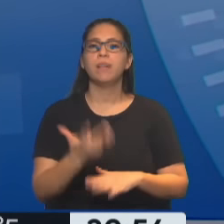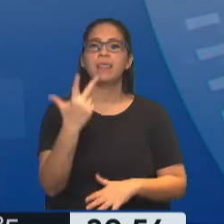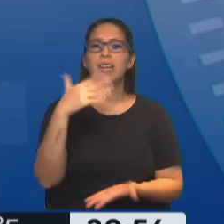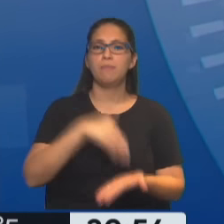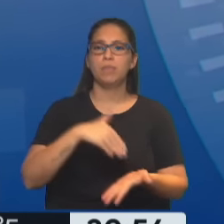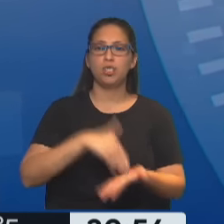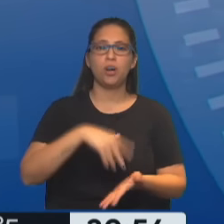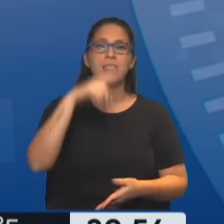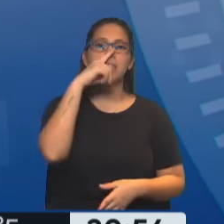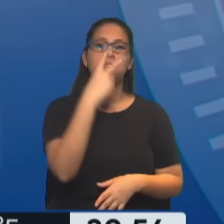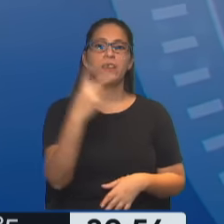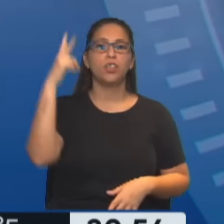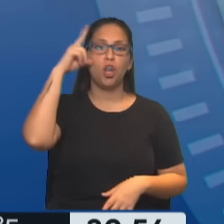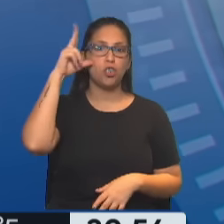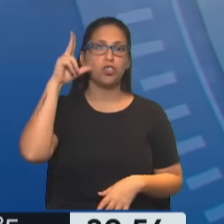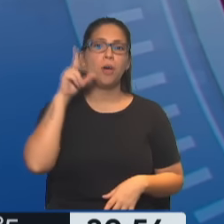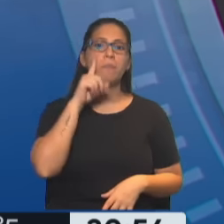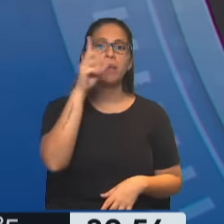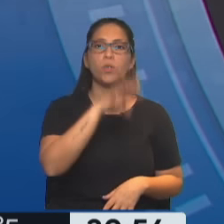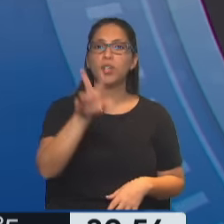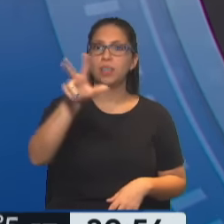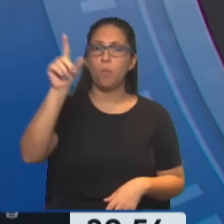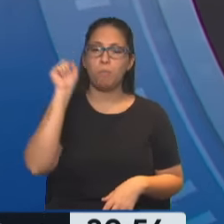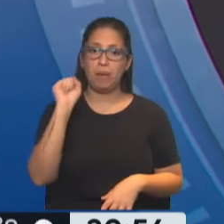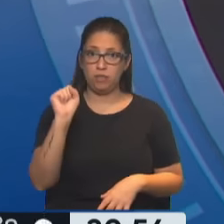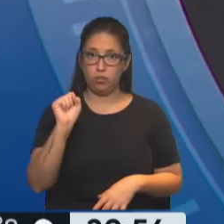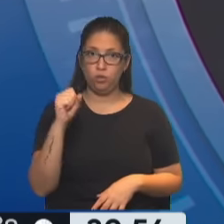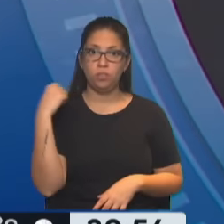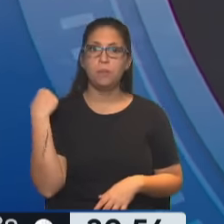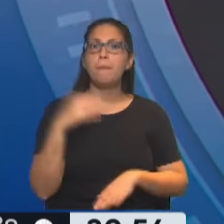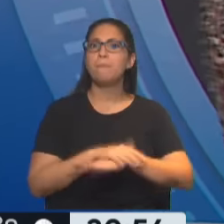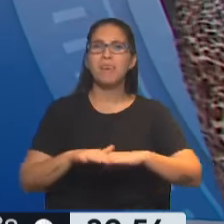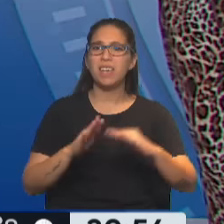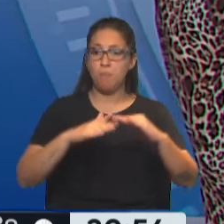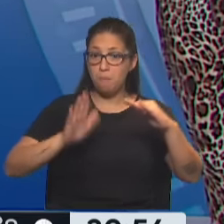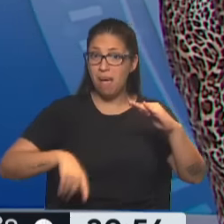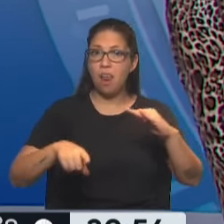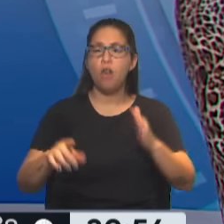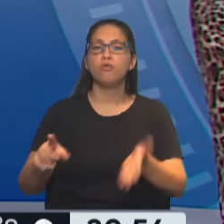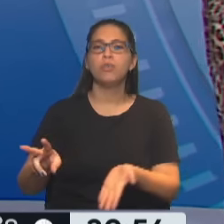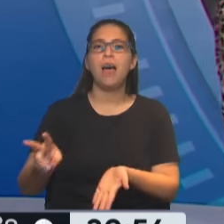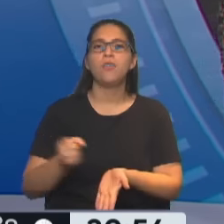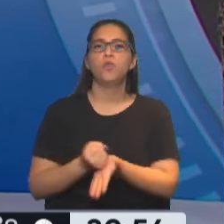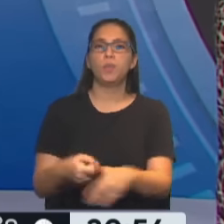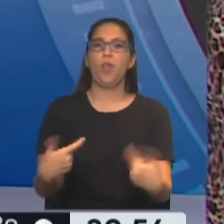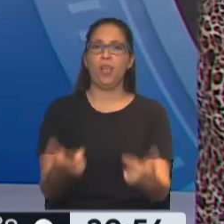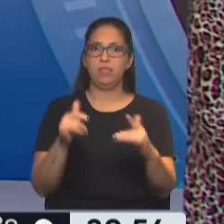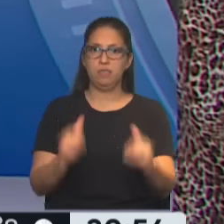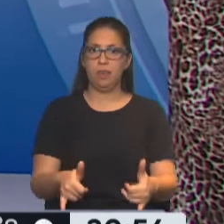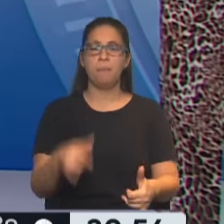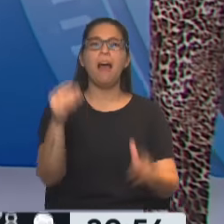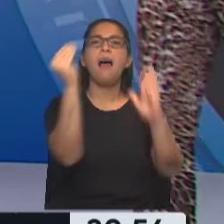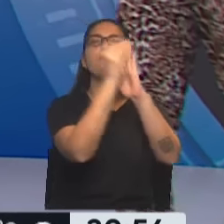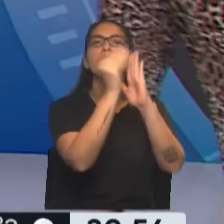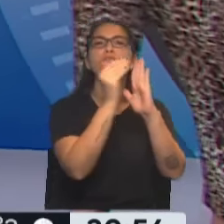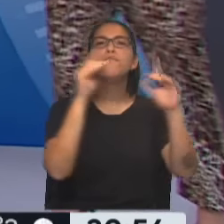3,7 millones. Pero vamos a ver los datos que tenés que tener en cuenta a la hora de llenar ese